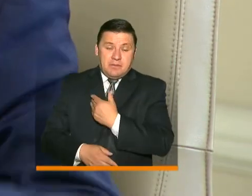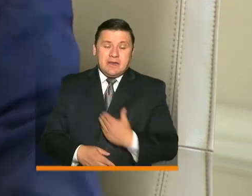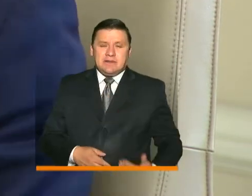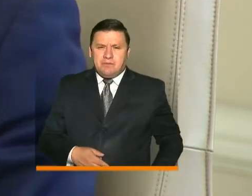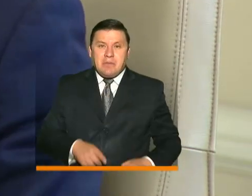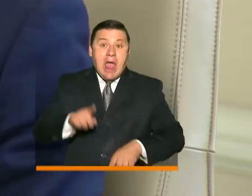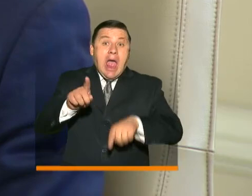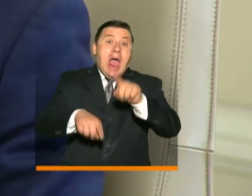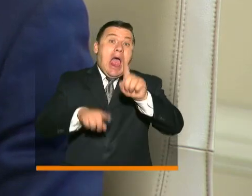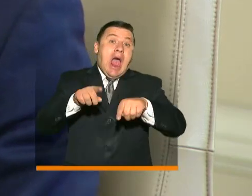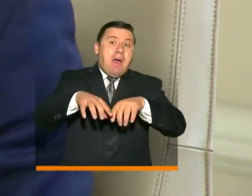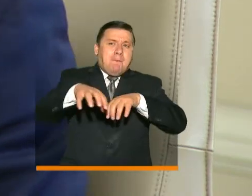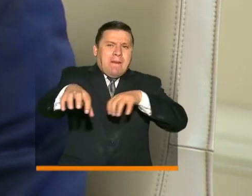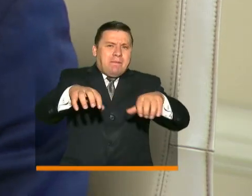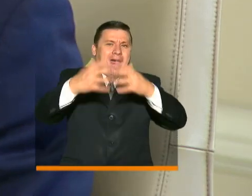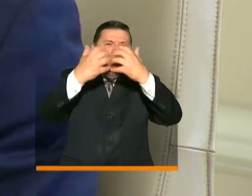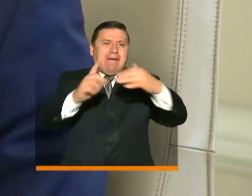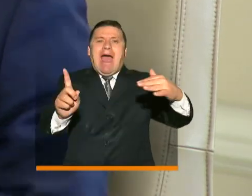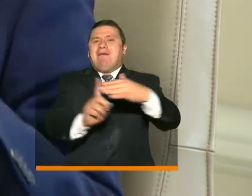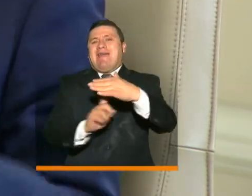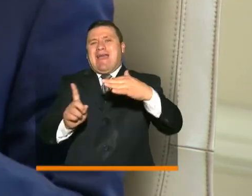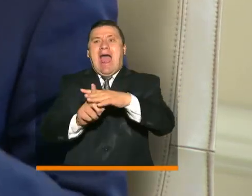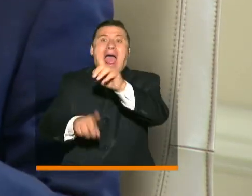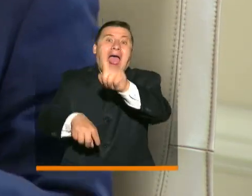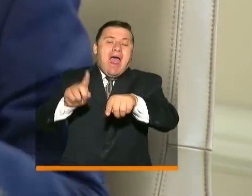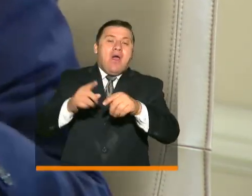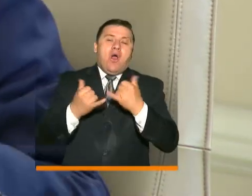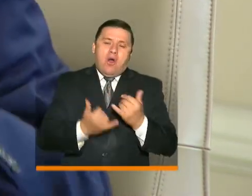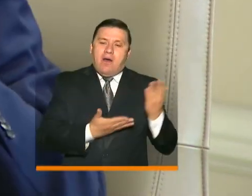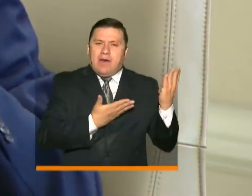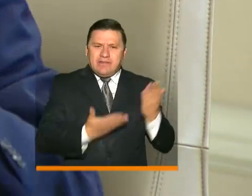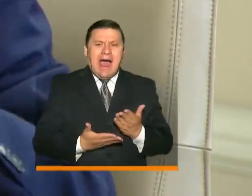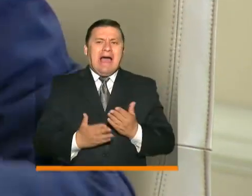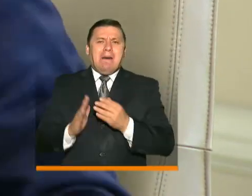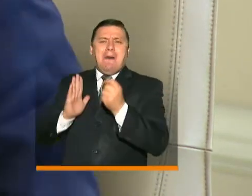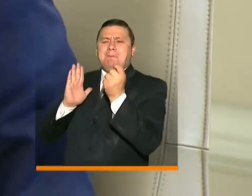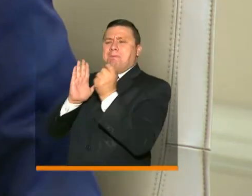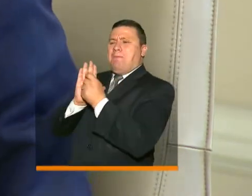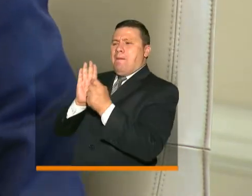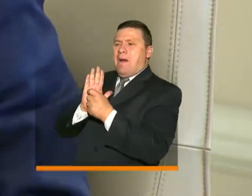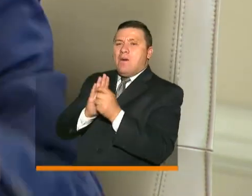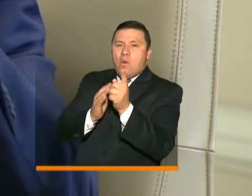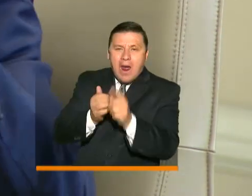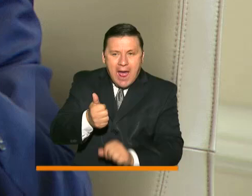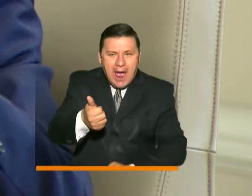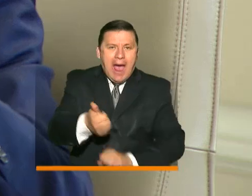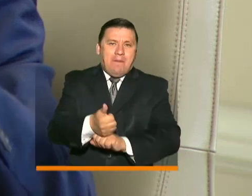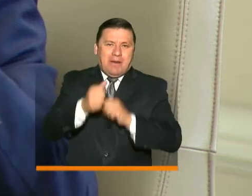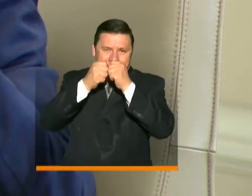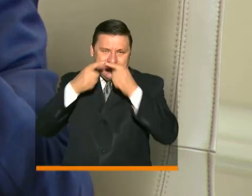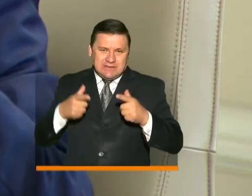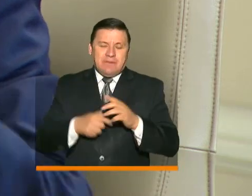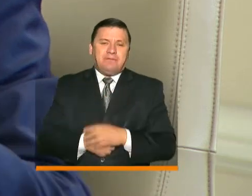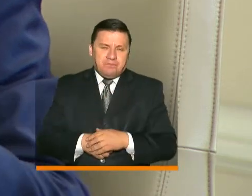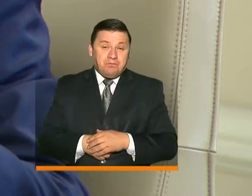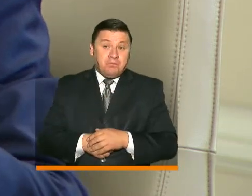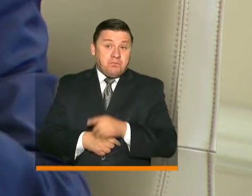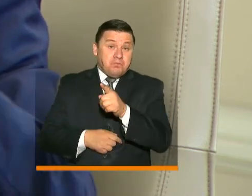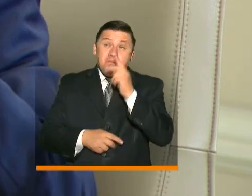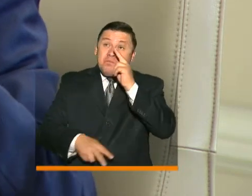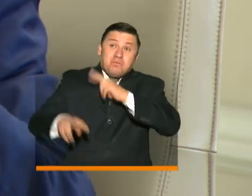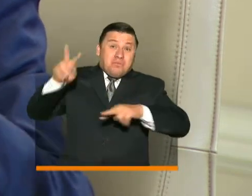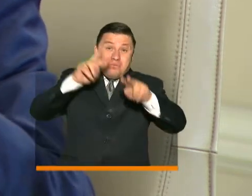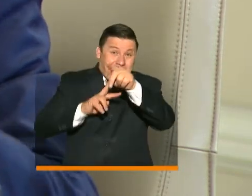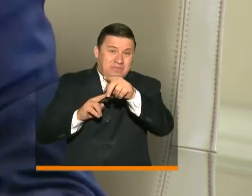unos sectores que han estado afectados y hoy traemos medidas concretas para estos sectores. En primer lugar, para el sector del